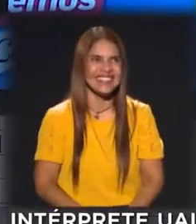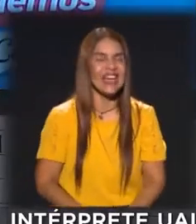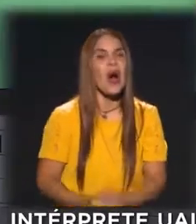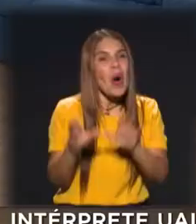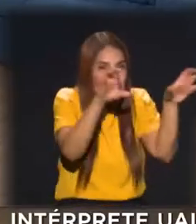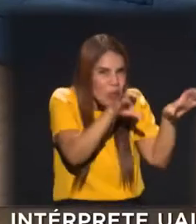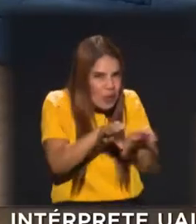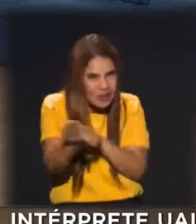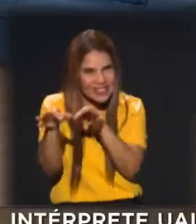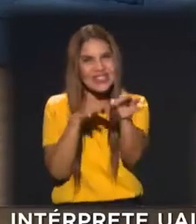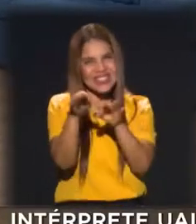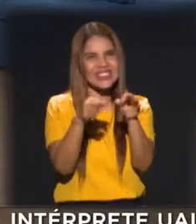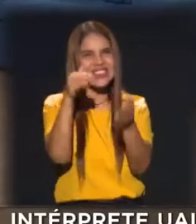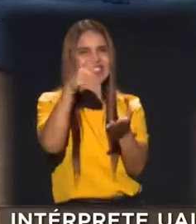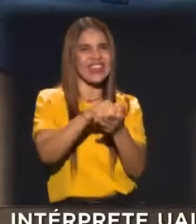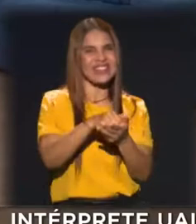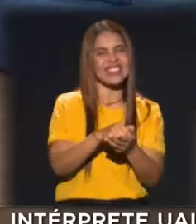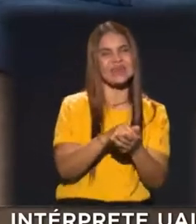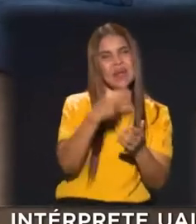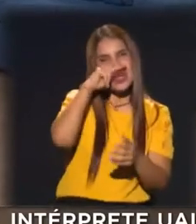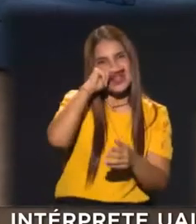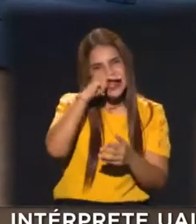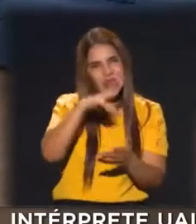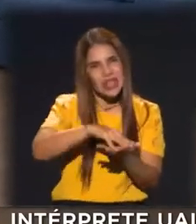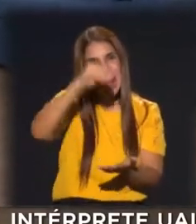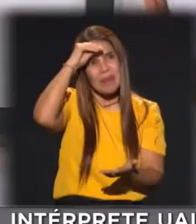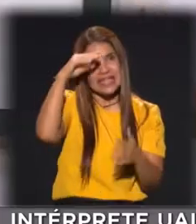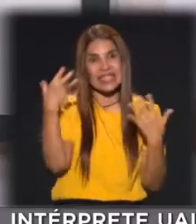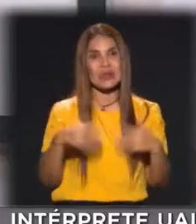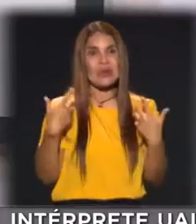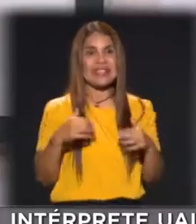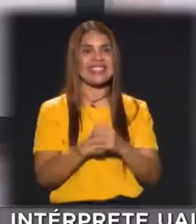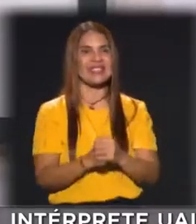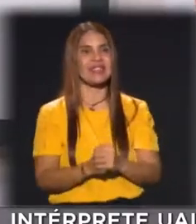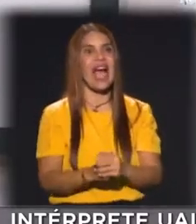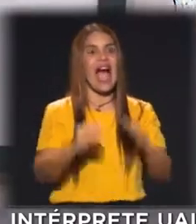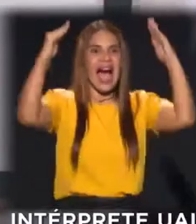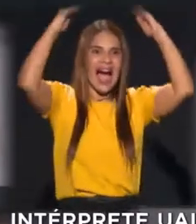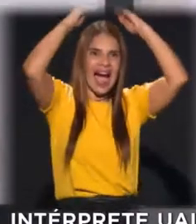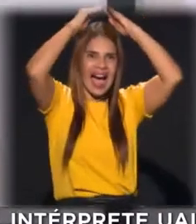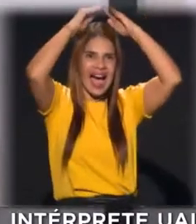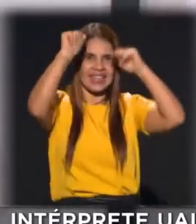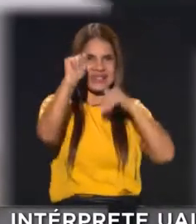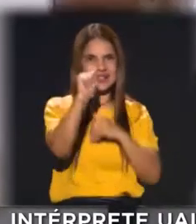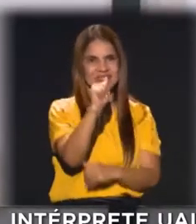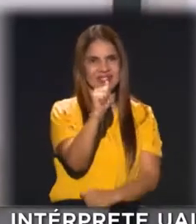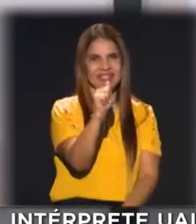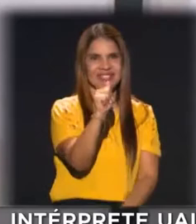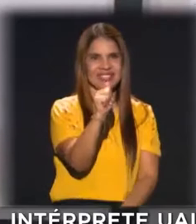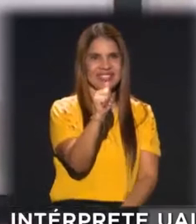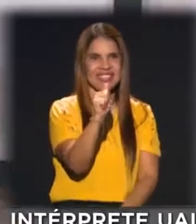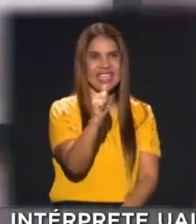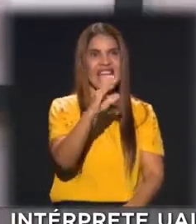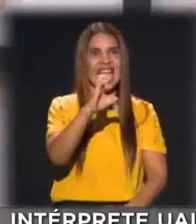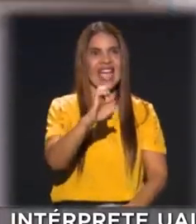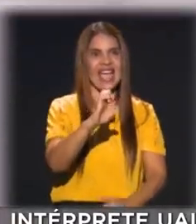los movimientos. Ok, ok, ok. Para que en la casa lo pongan, porque ya veo que me va a poner a bailar. Entonces, la A. Deme a la A. A. Deme